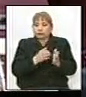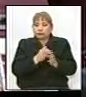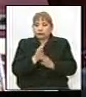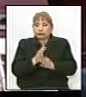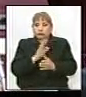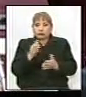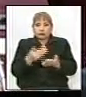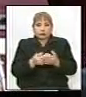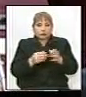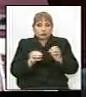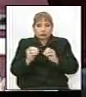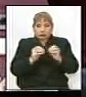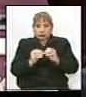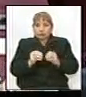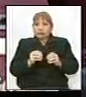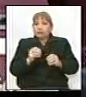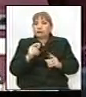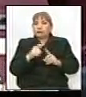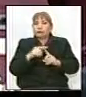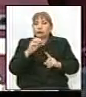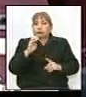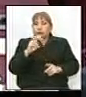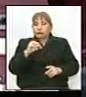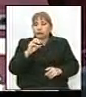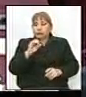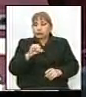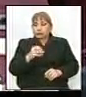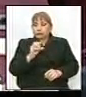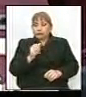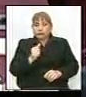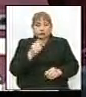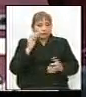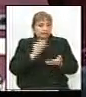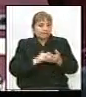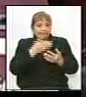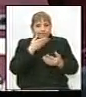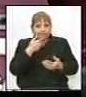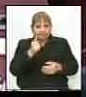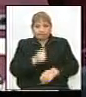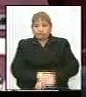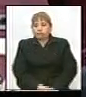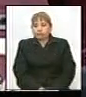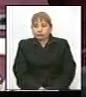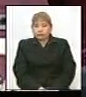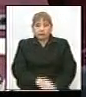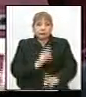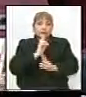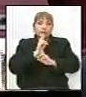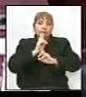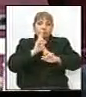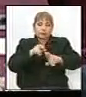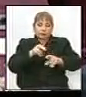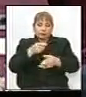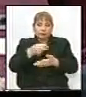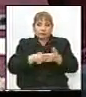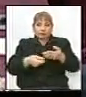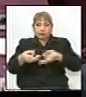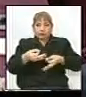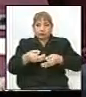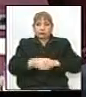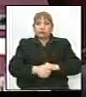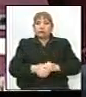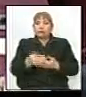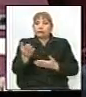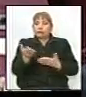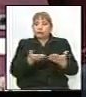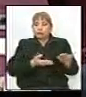todas las plataformas tecnológicas que hoy existen para darle una mejor y más pronta respuesta y, por supuesto, calidad de